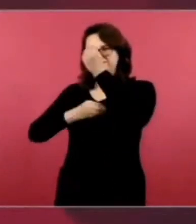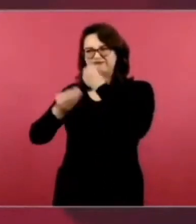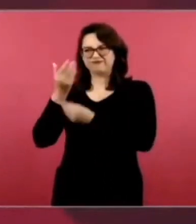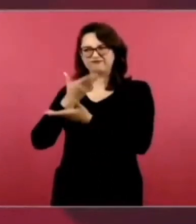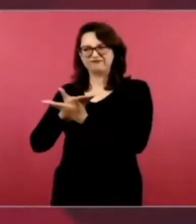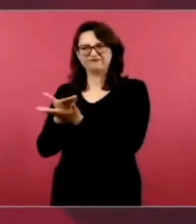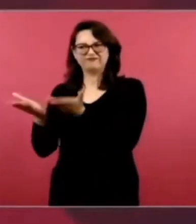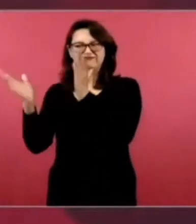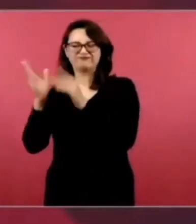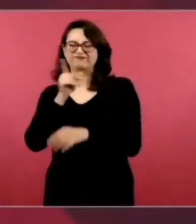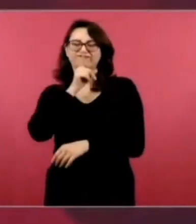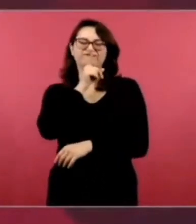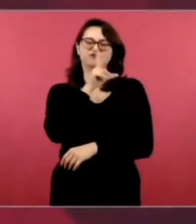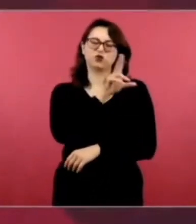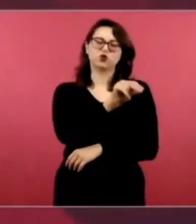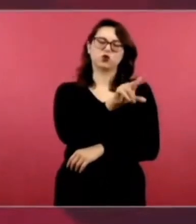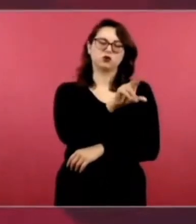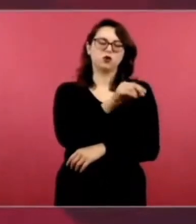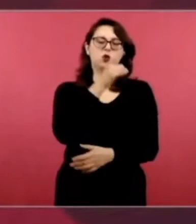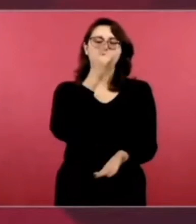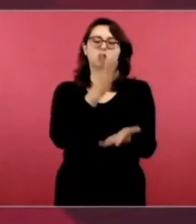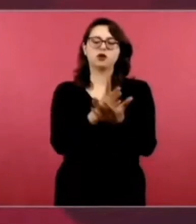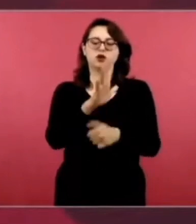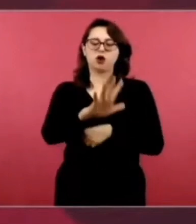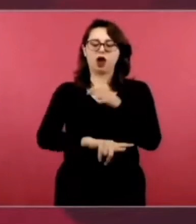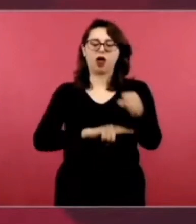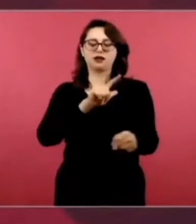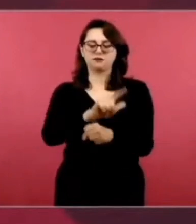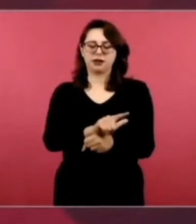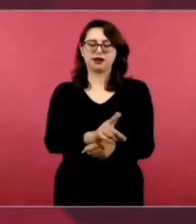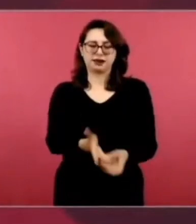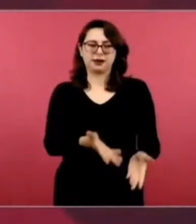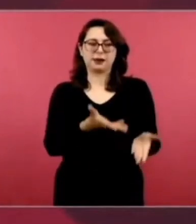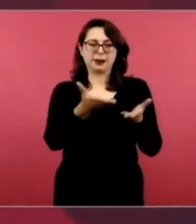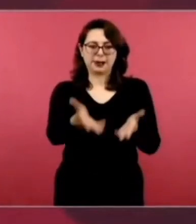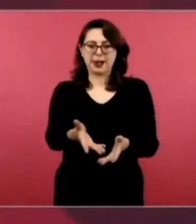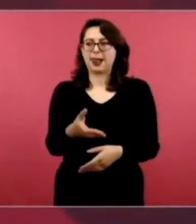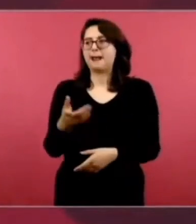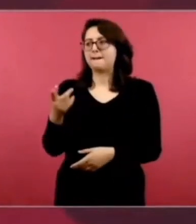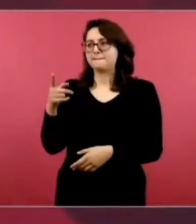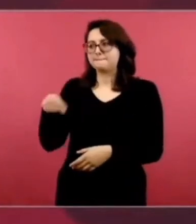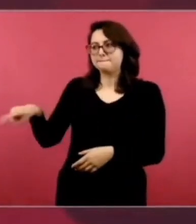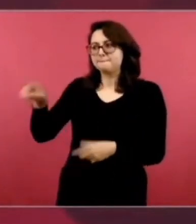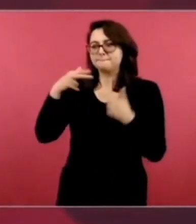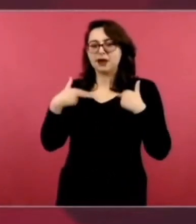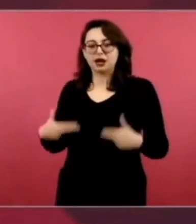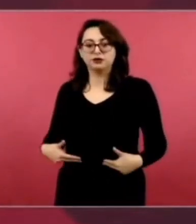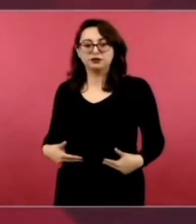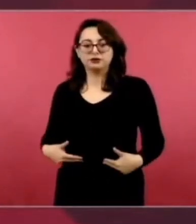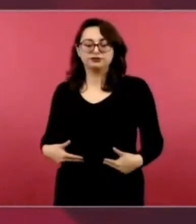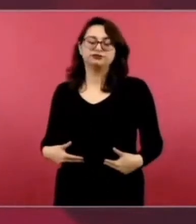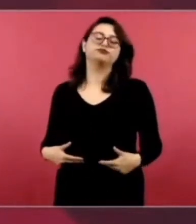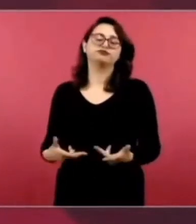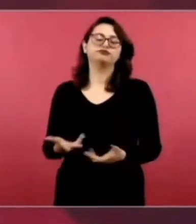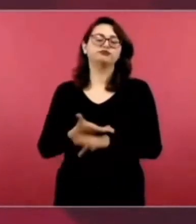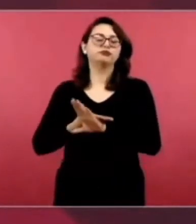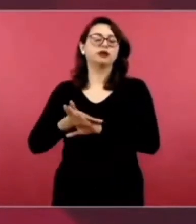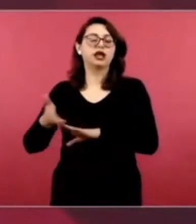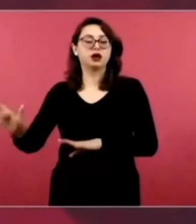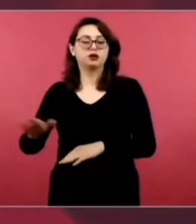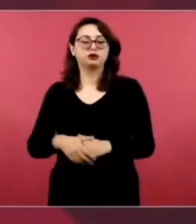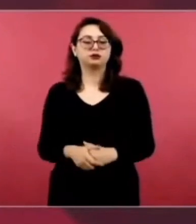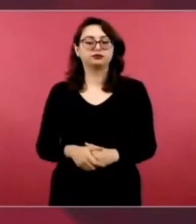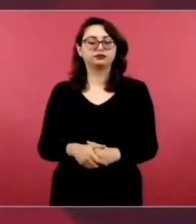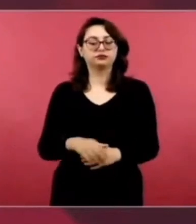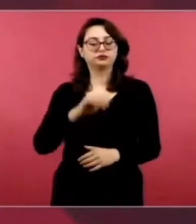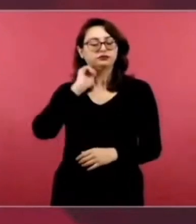consumo doméstico, sino utilizar maíz blanco. Y por eso se